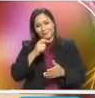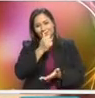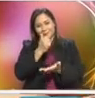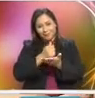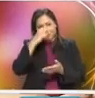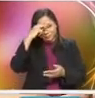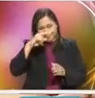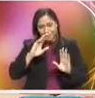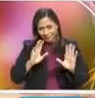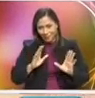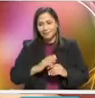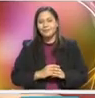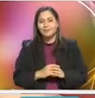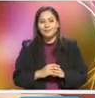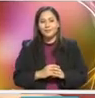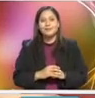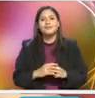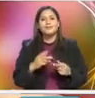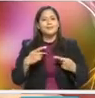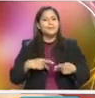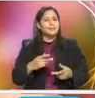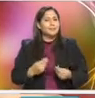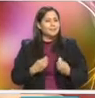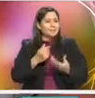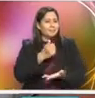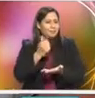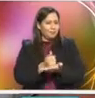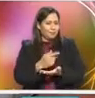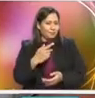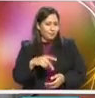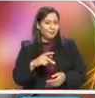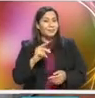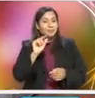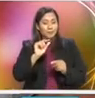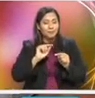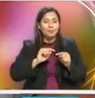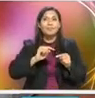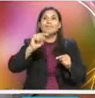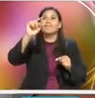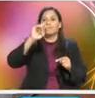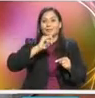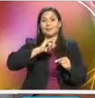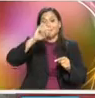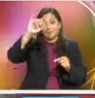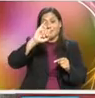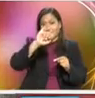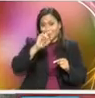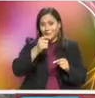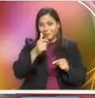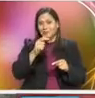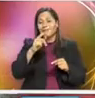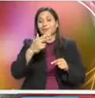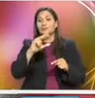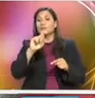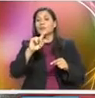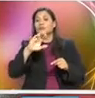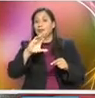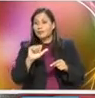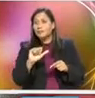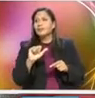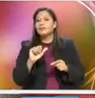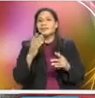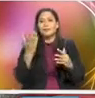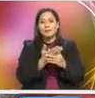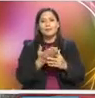de México, ¿verdad? Así es, los capitalinos. Los capitalinos. Es un poco lejos porque sí estamos hablando de que básicamente la Huasteca